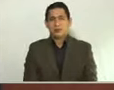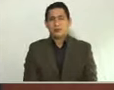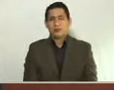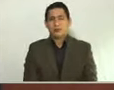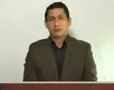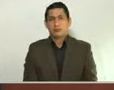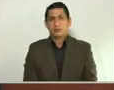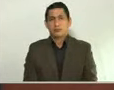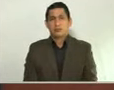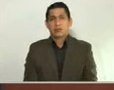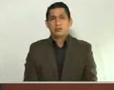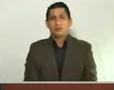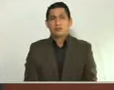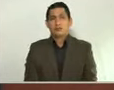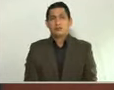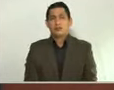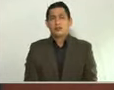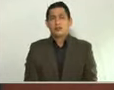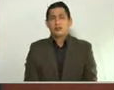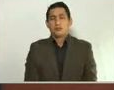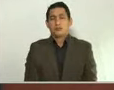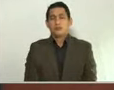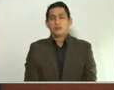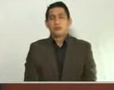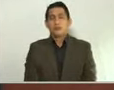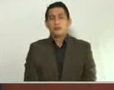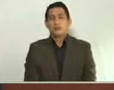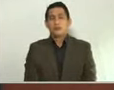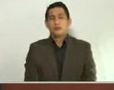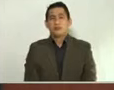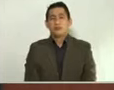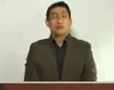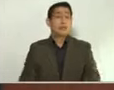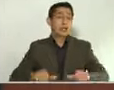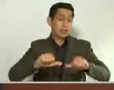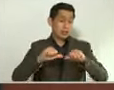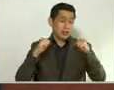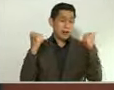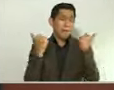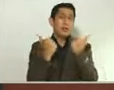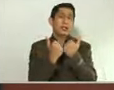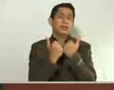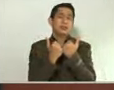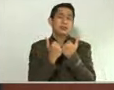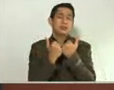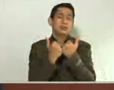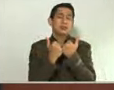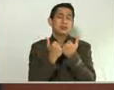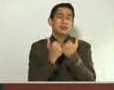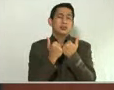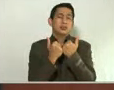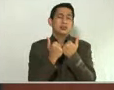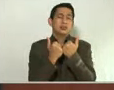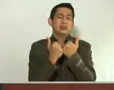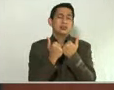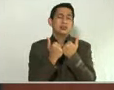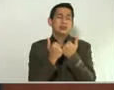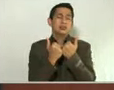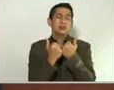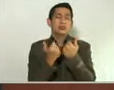ambulantes. Se da justamente en la Asamblea esta situación